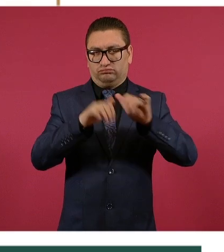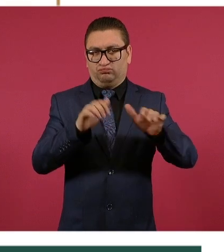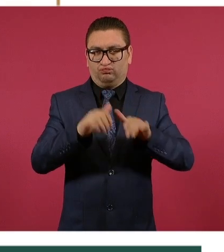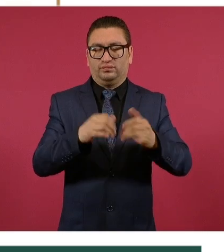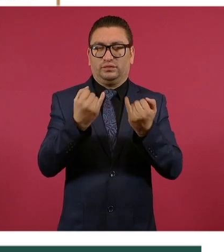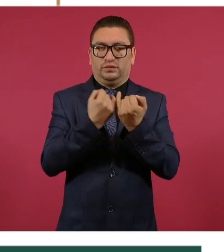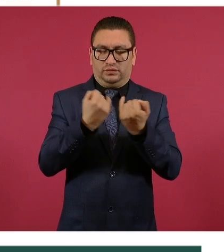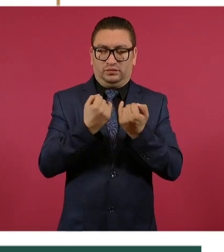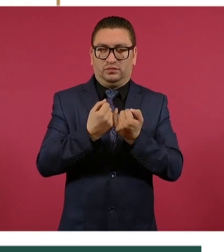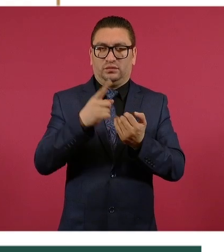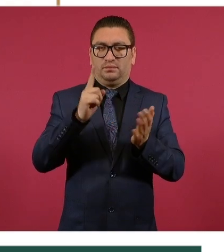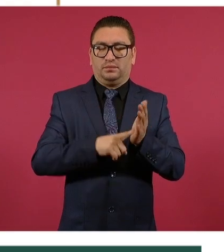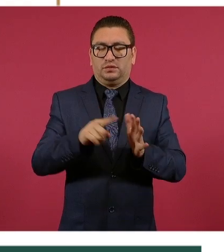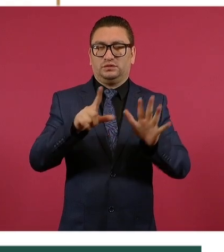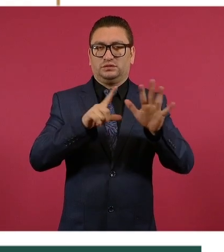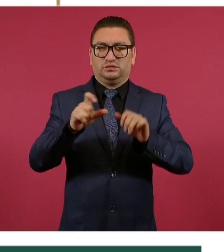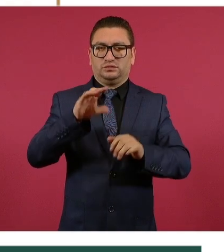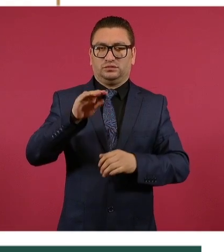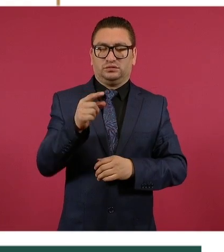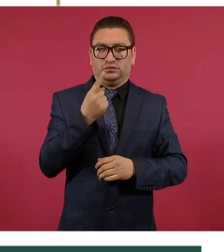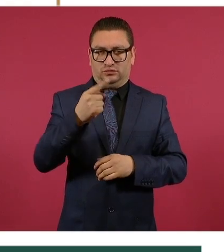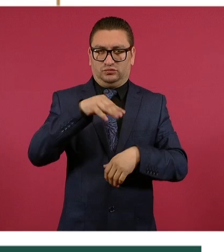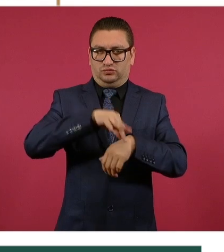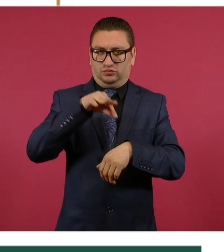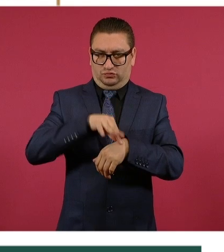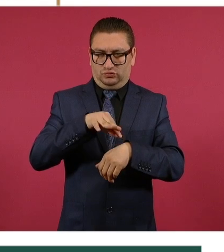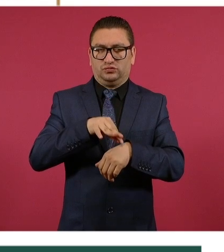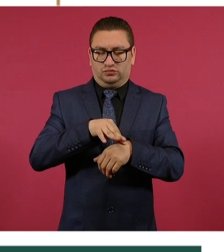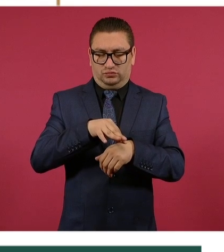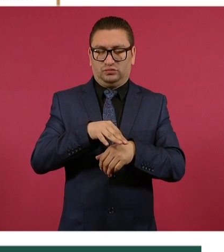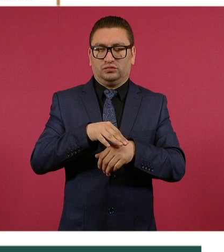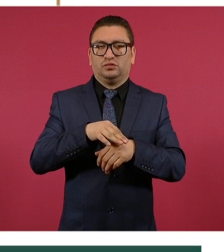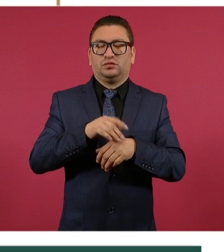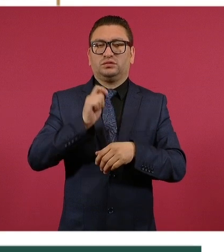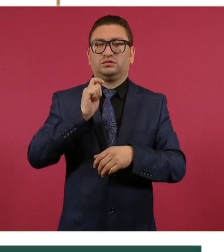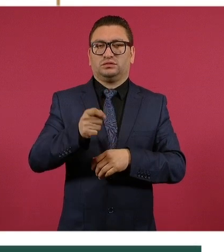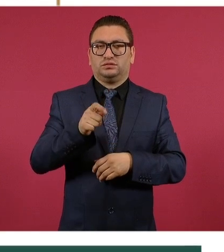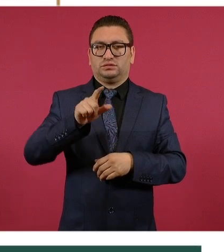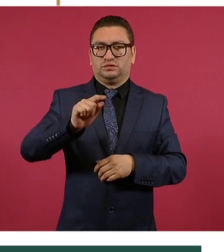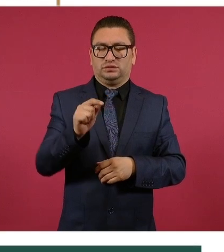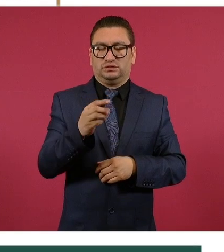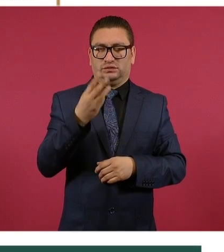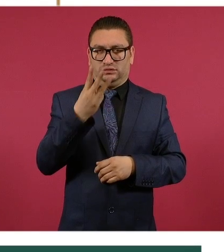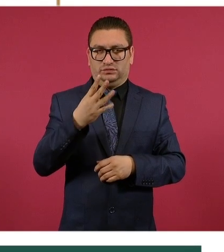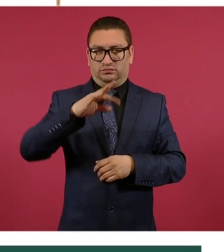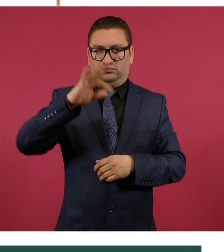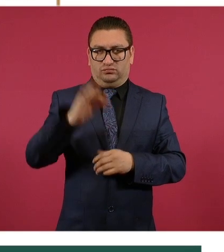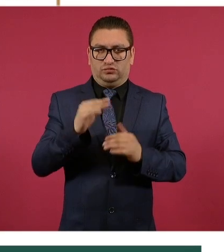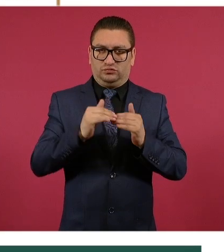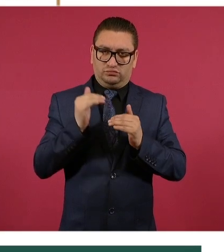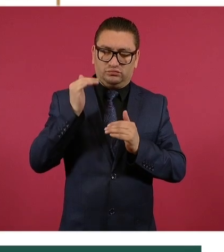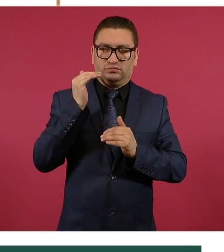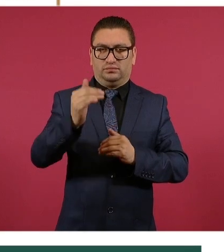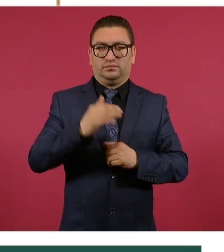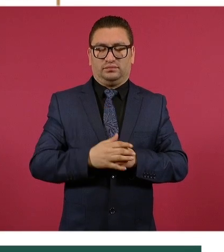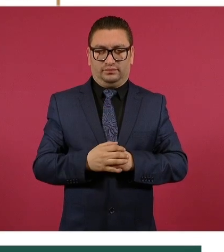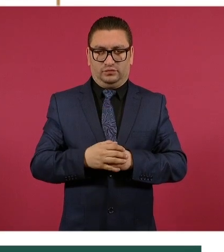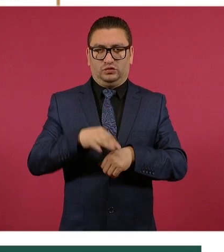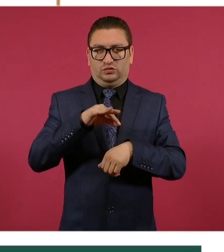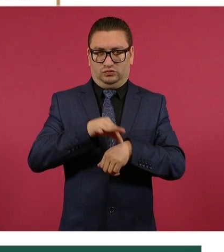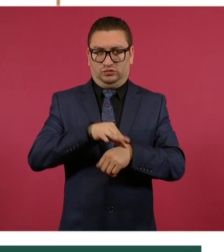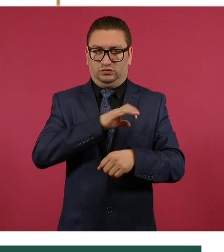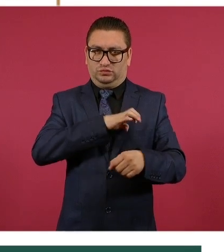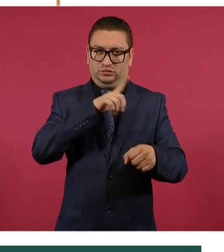ha contratado a 1,791 médicas y médicos, esto es un incremento del 73% de médicas y